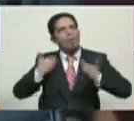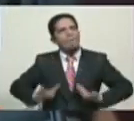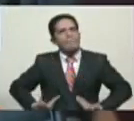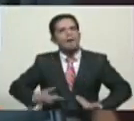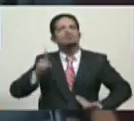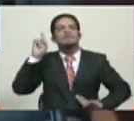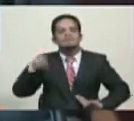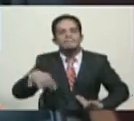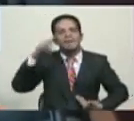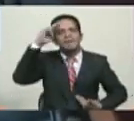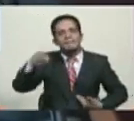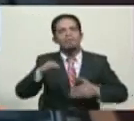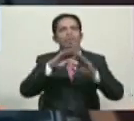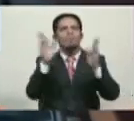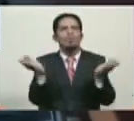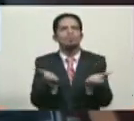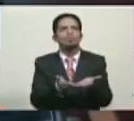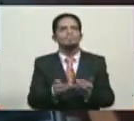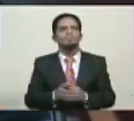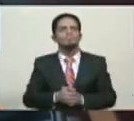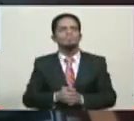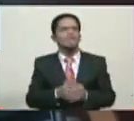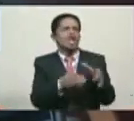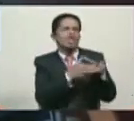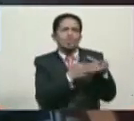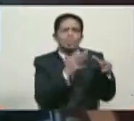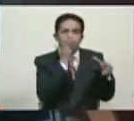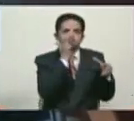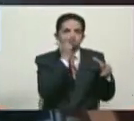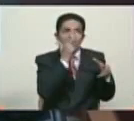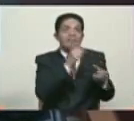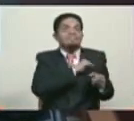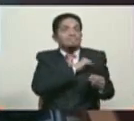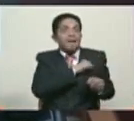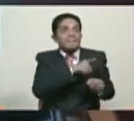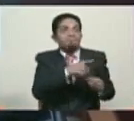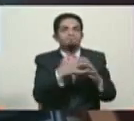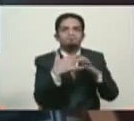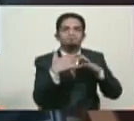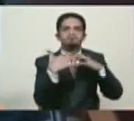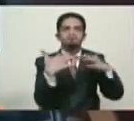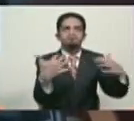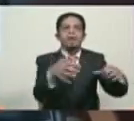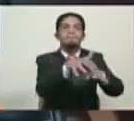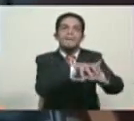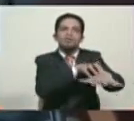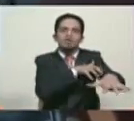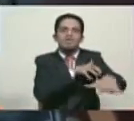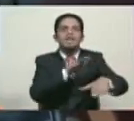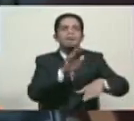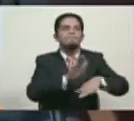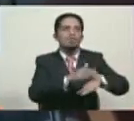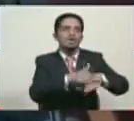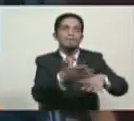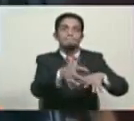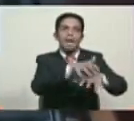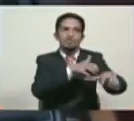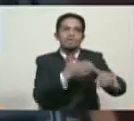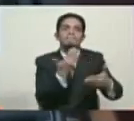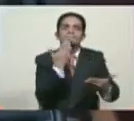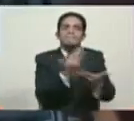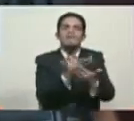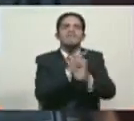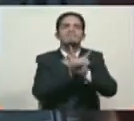planeta. Las oligarquías temen a los pueblos, temen a los torbellinos políticos cuando se grita libertad. Por